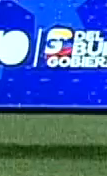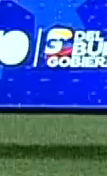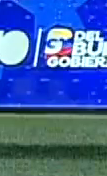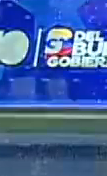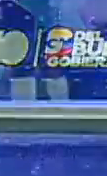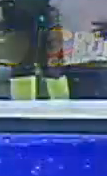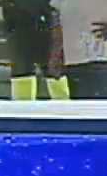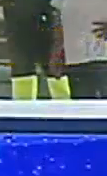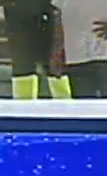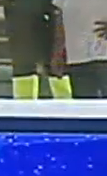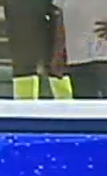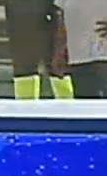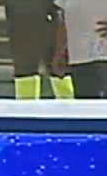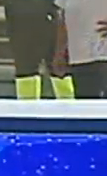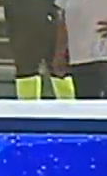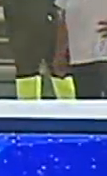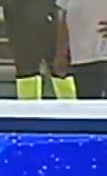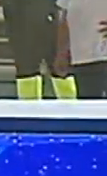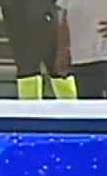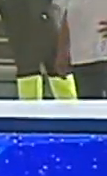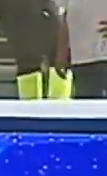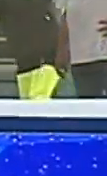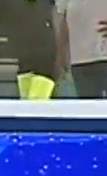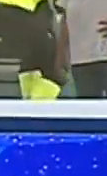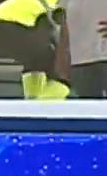Yo no me iré. A buen entendedor